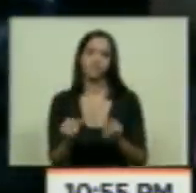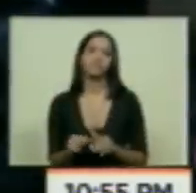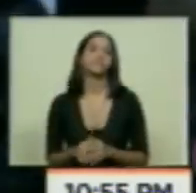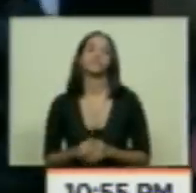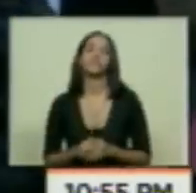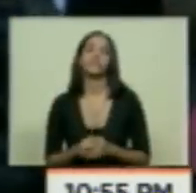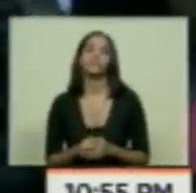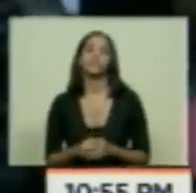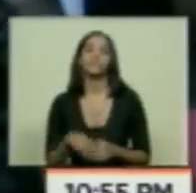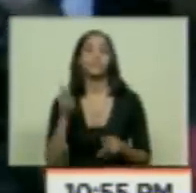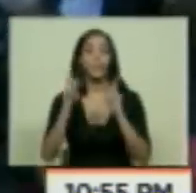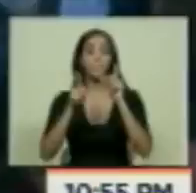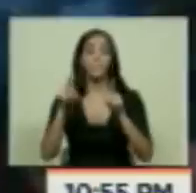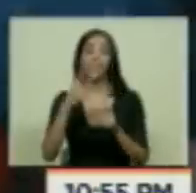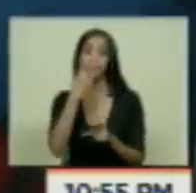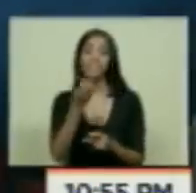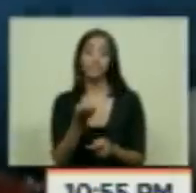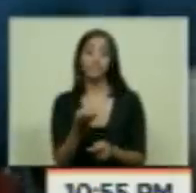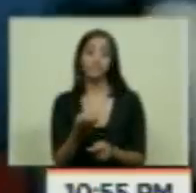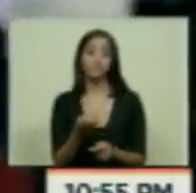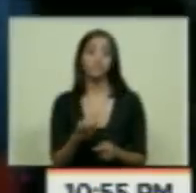Visitó Sagaray, Banco de Acosta.